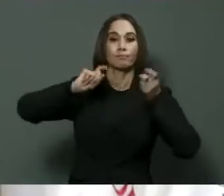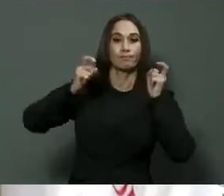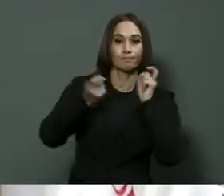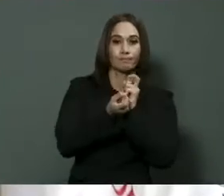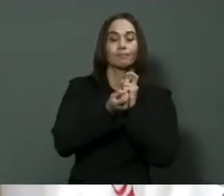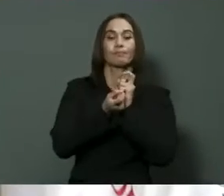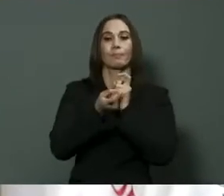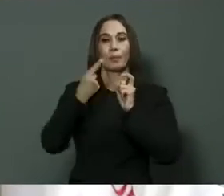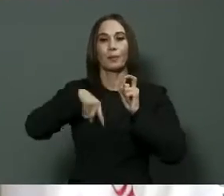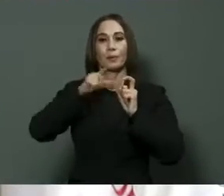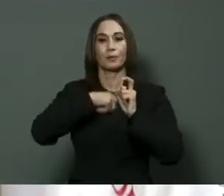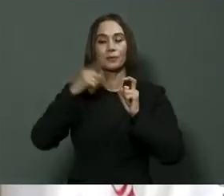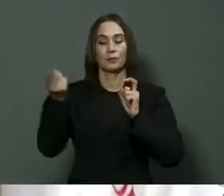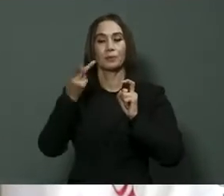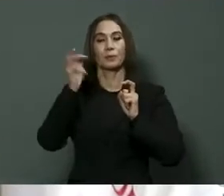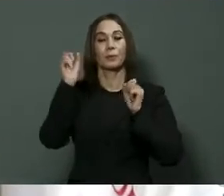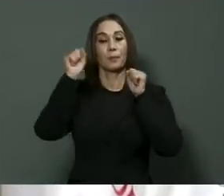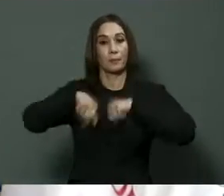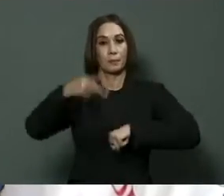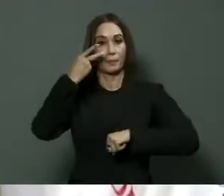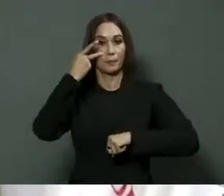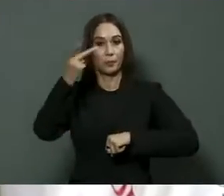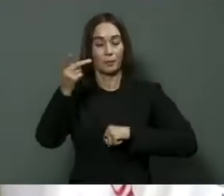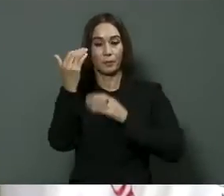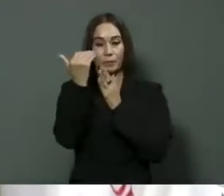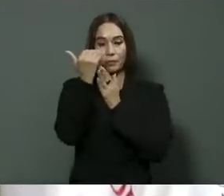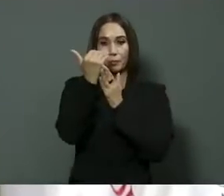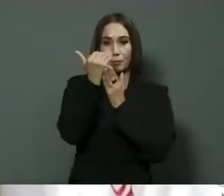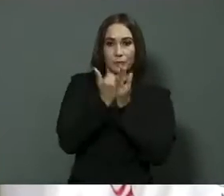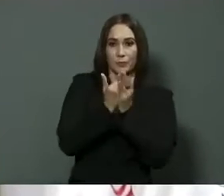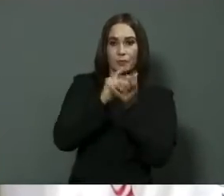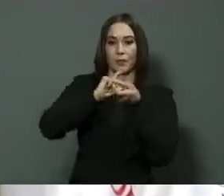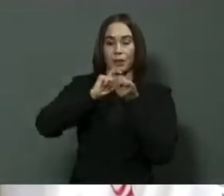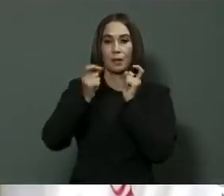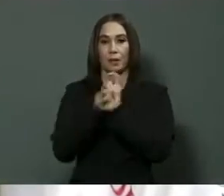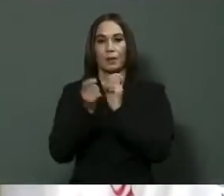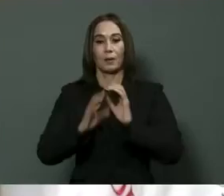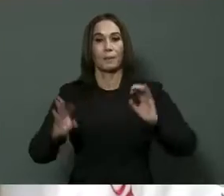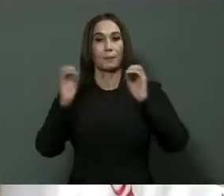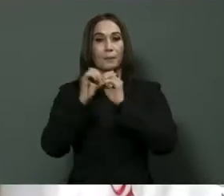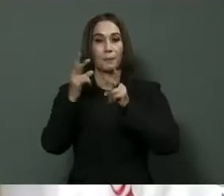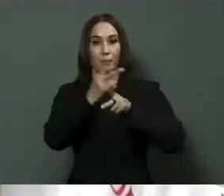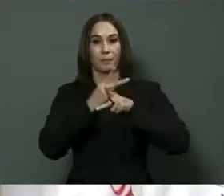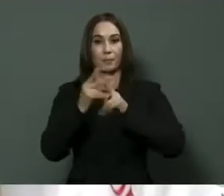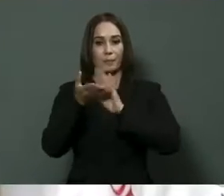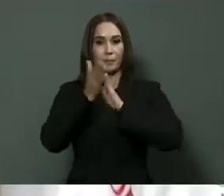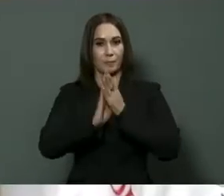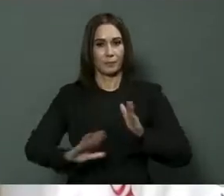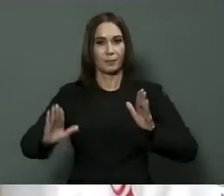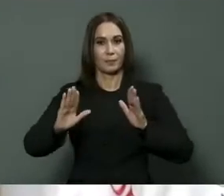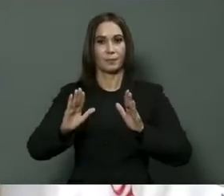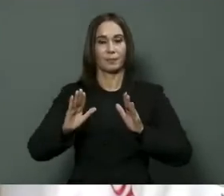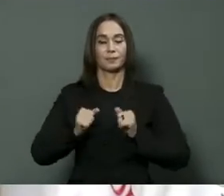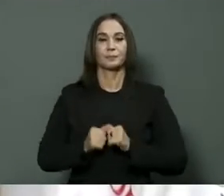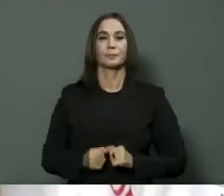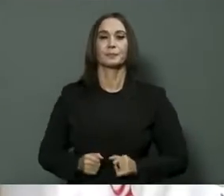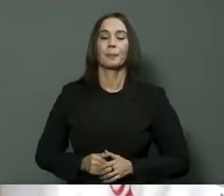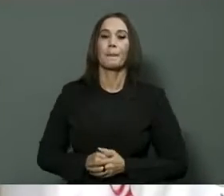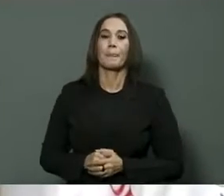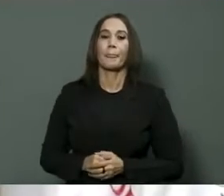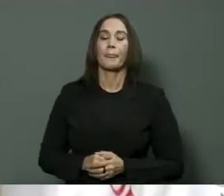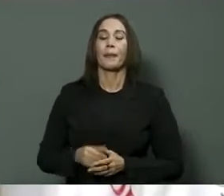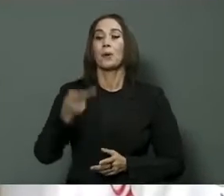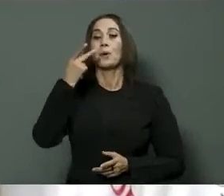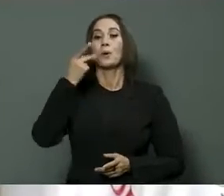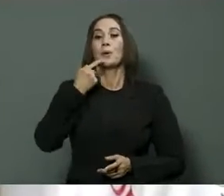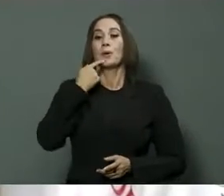transformaciones, pues nosotros vamos a ver cómo eso se va a traducir en una mayor seguridad para nuestros ciudadanos. Como